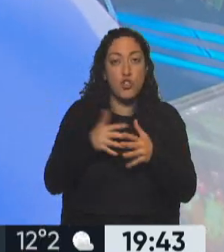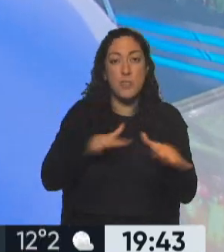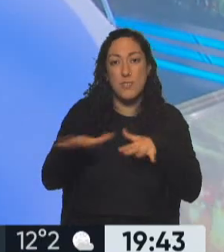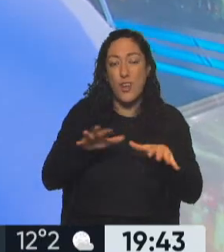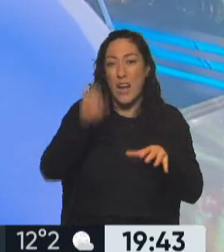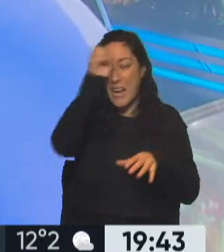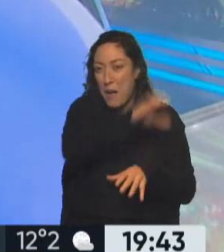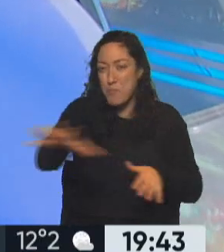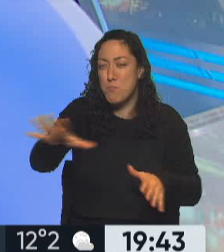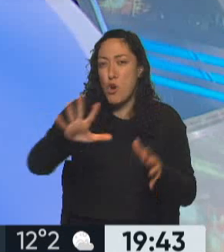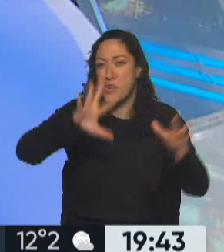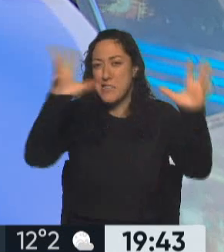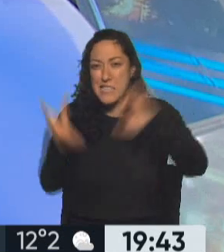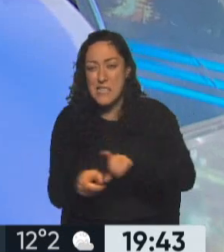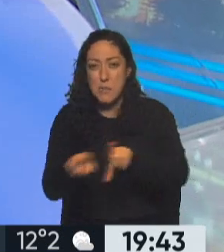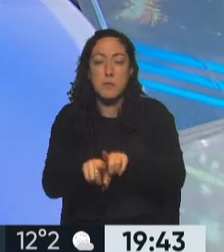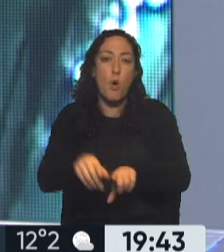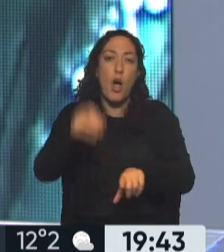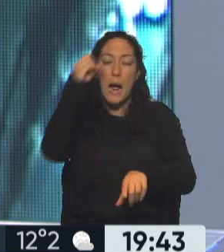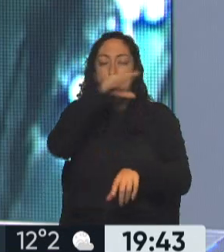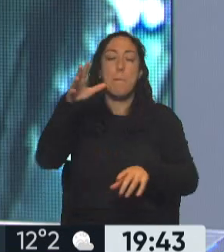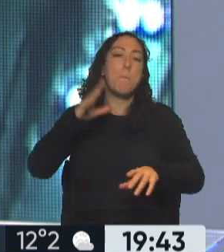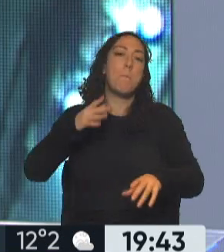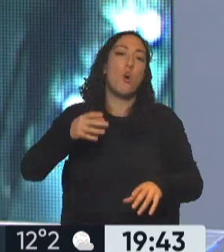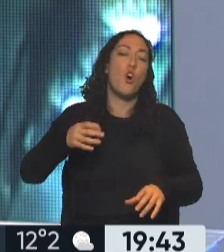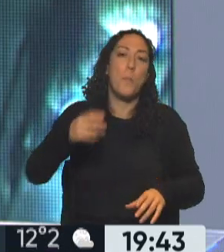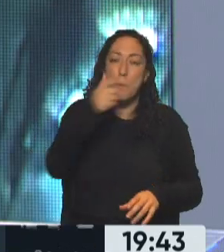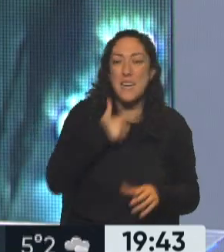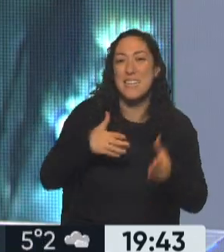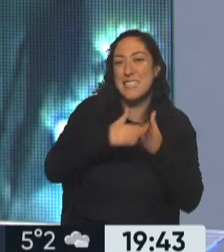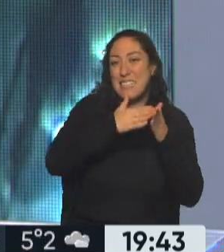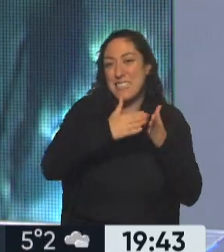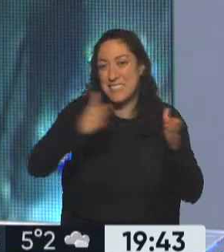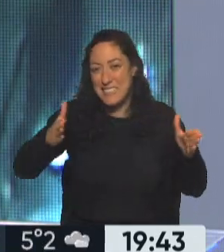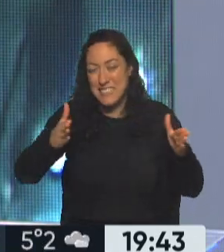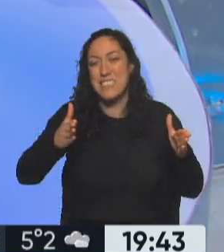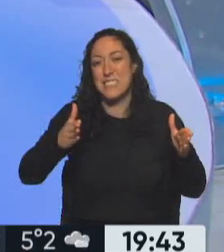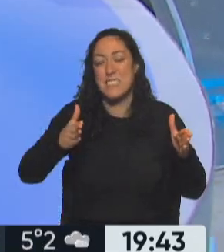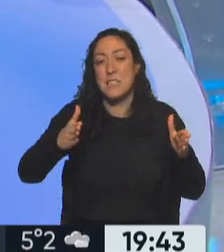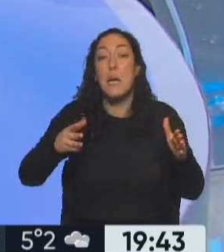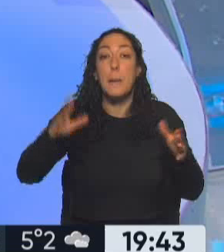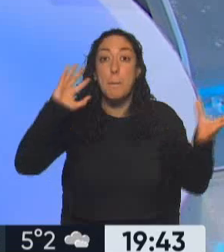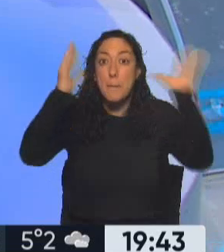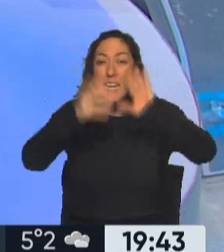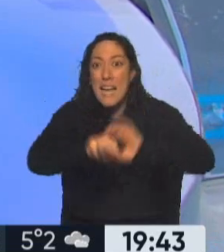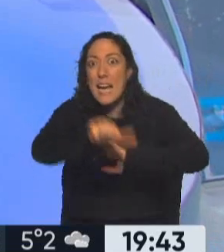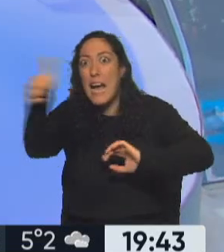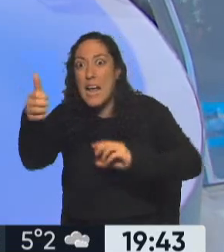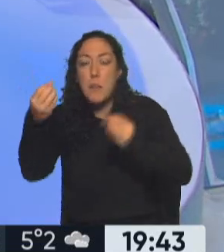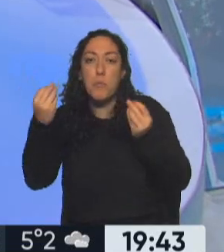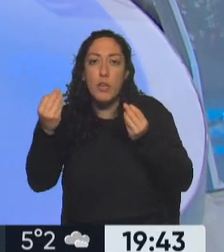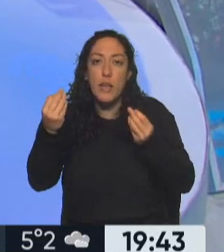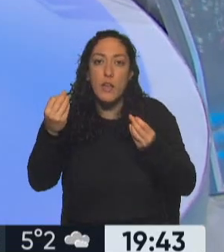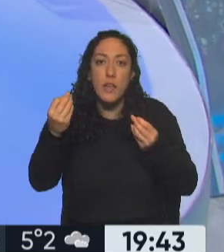pero formalmente lo que fue el último gobierno de Macri. Yo creo que el éxito de Milei en clave argentina tiene que ver con desplazar ese